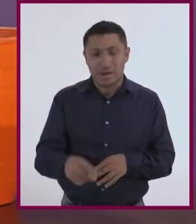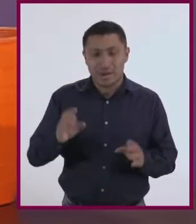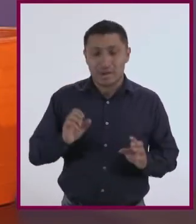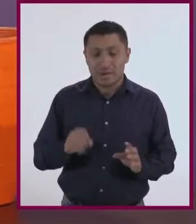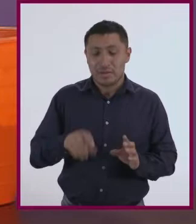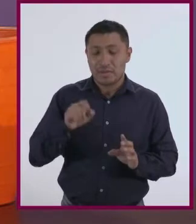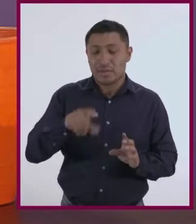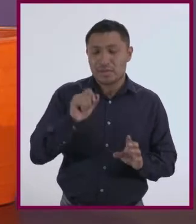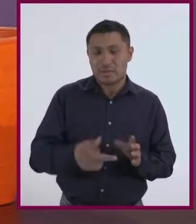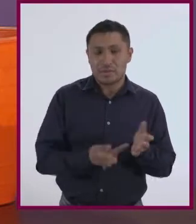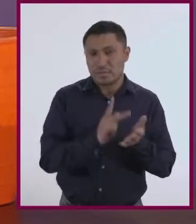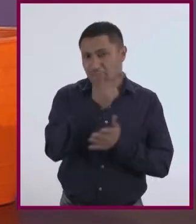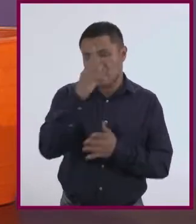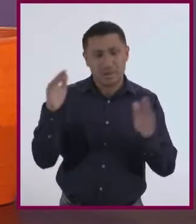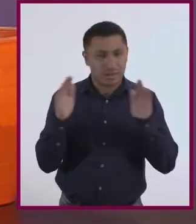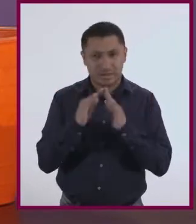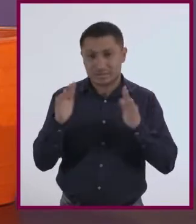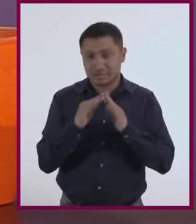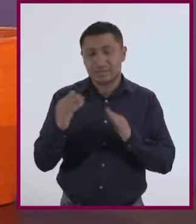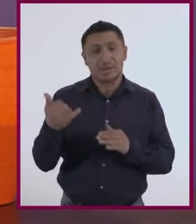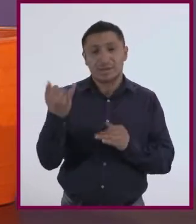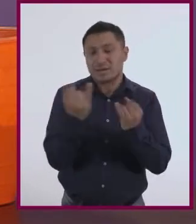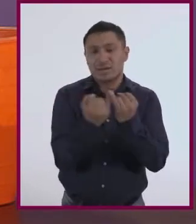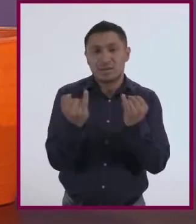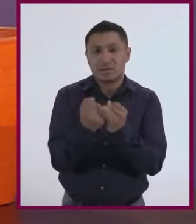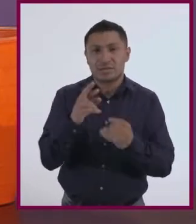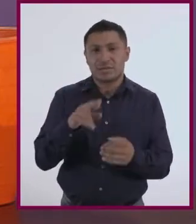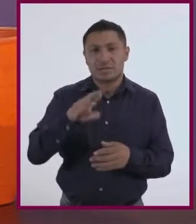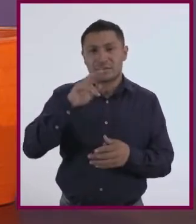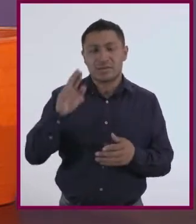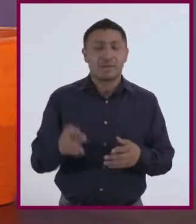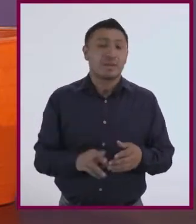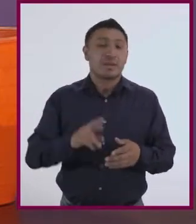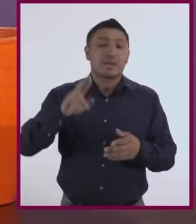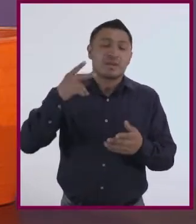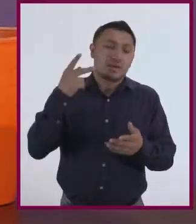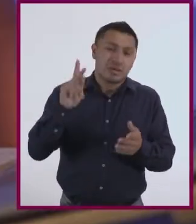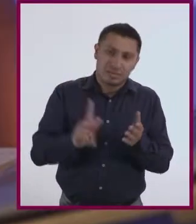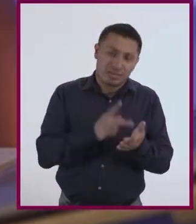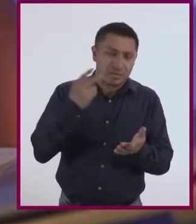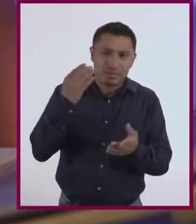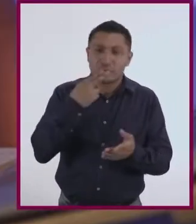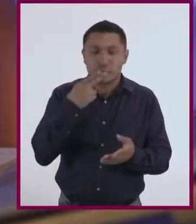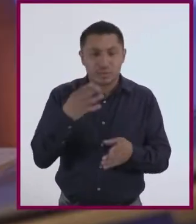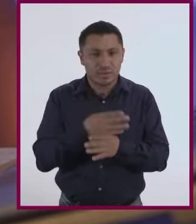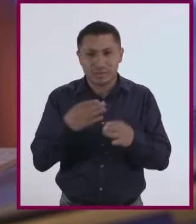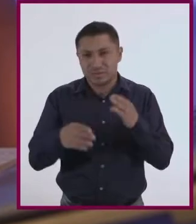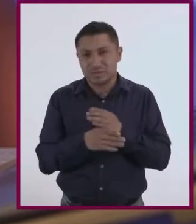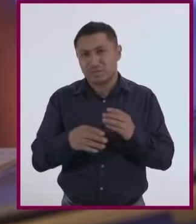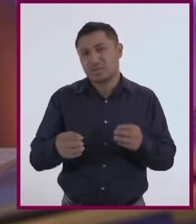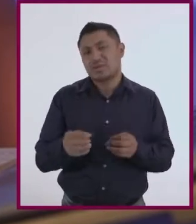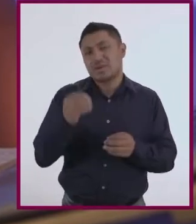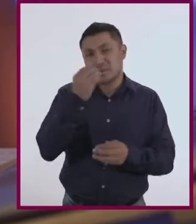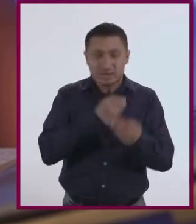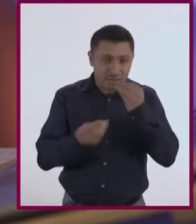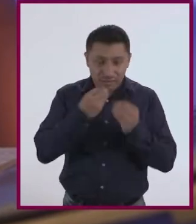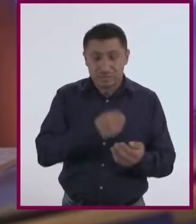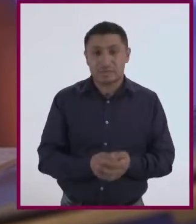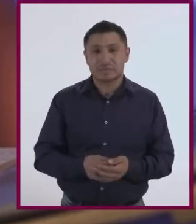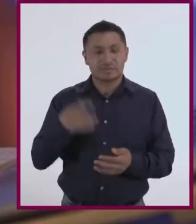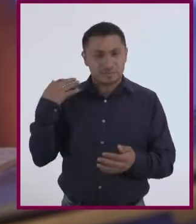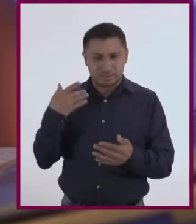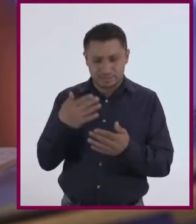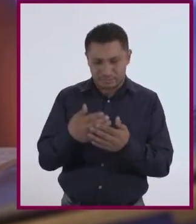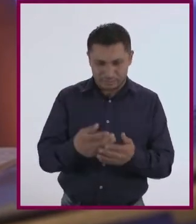o para las plantas en casa, y al mismo tiempo reciclar naturalmente los residuos orgánicos que generamos. Gerardo, desde hace algún tiempo venimos